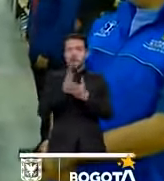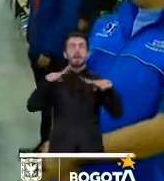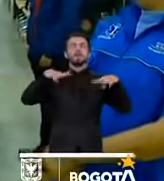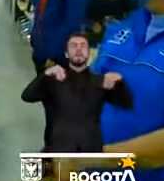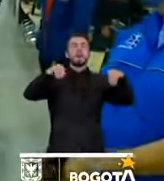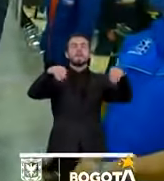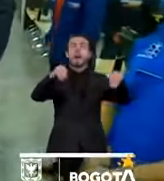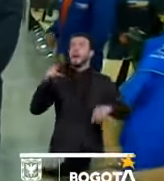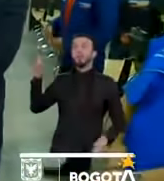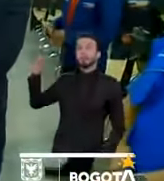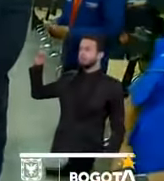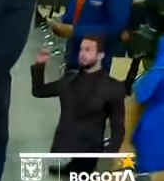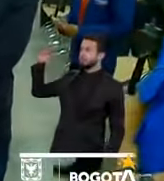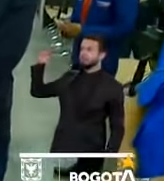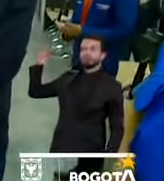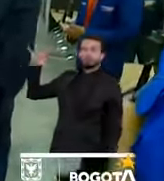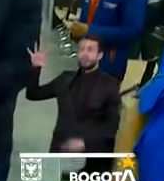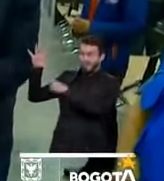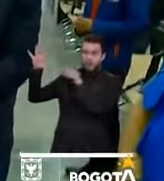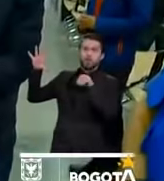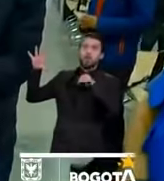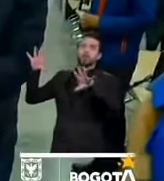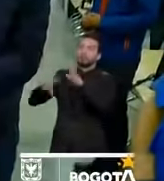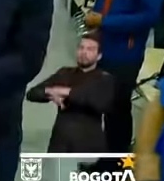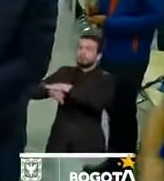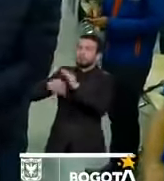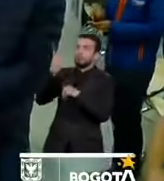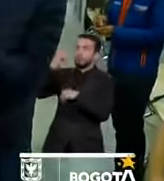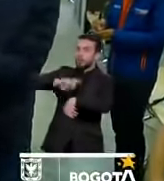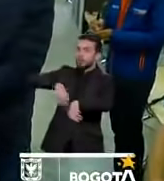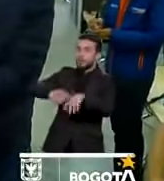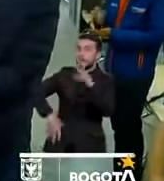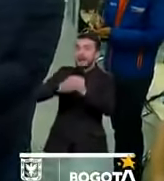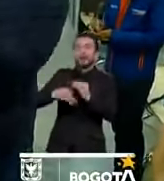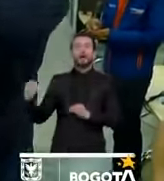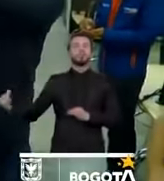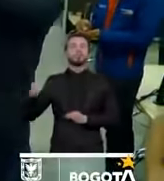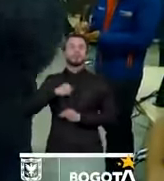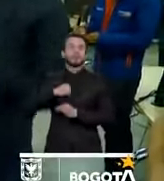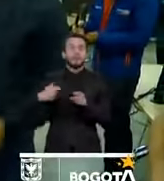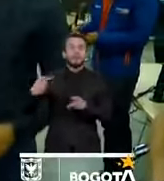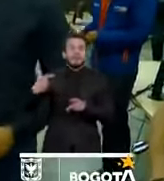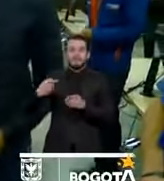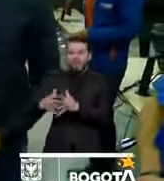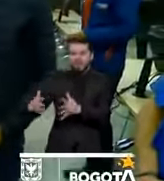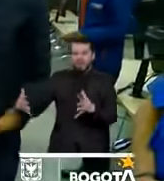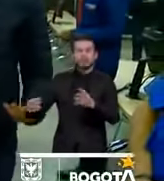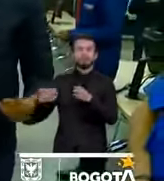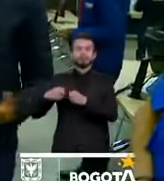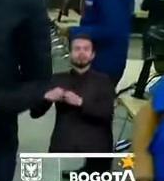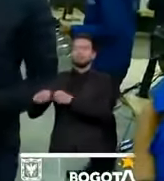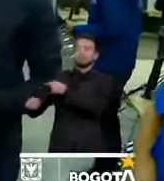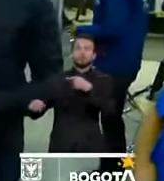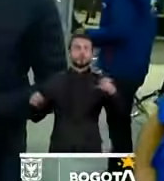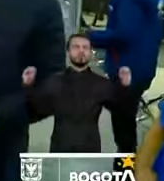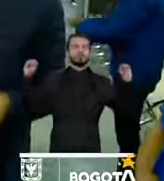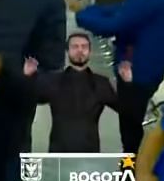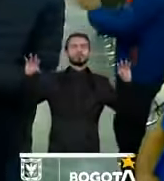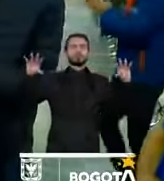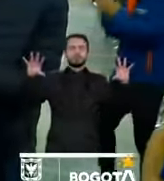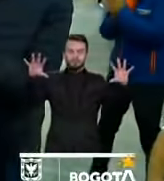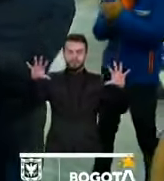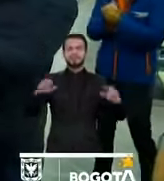de abastecimiento continuo. Entonces siempre está cubierta. Si fallasen estas también, pues se encendería la iluminación de emergencia.